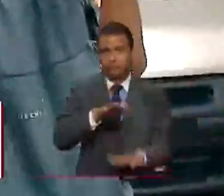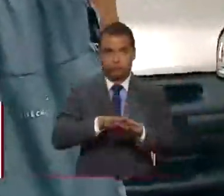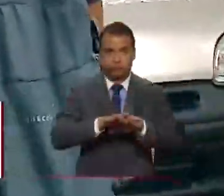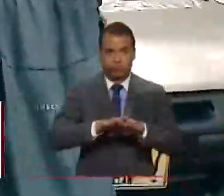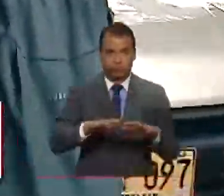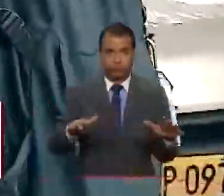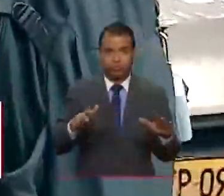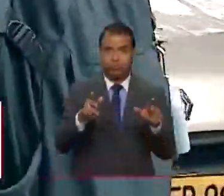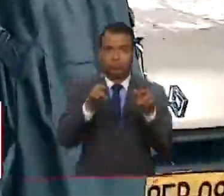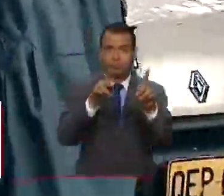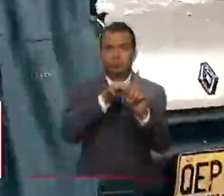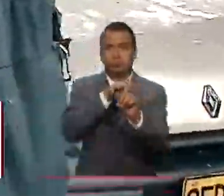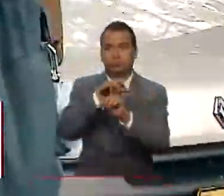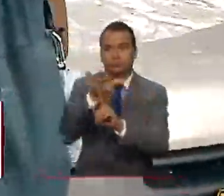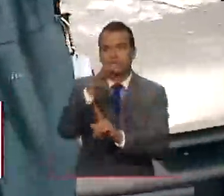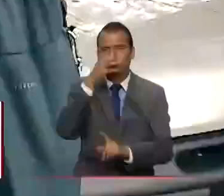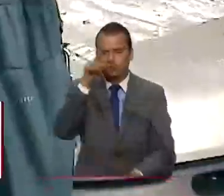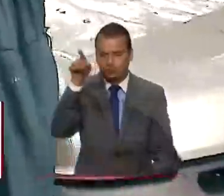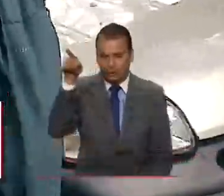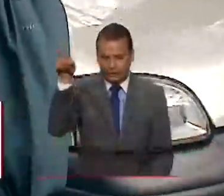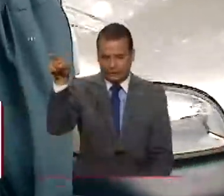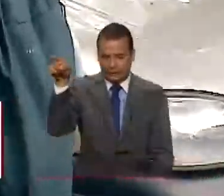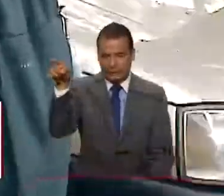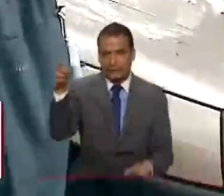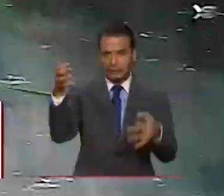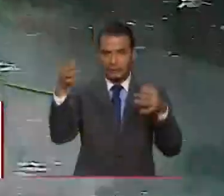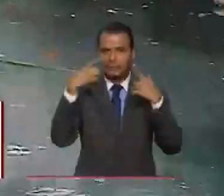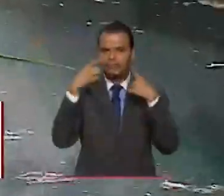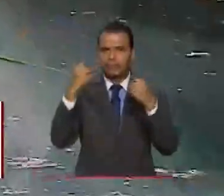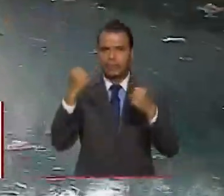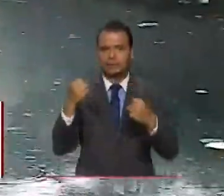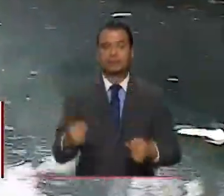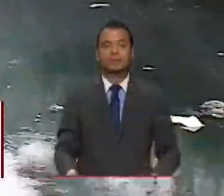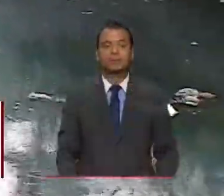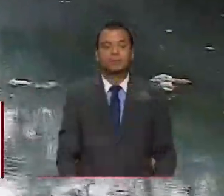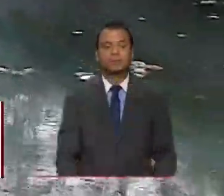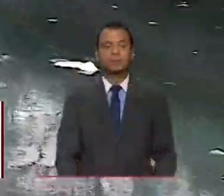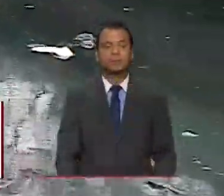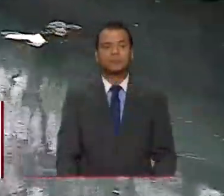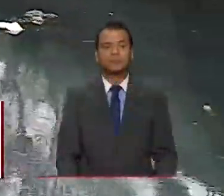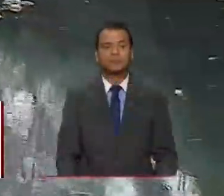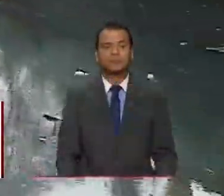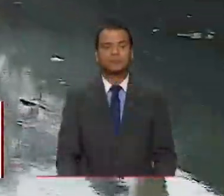de descarga de vertimientos hacia el río Cañaveralejo.